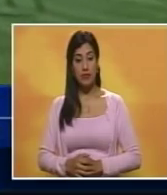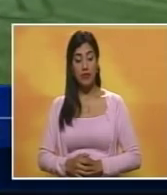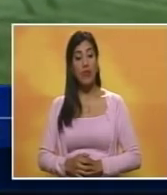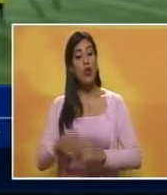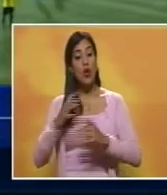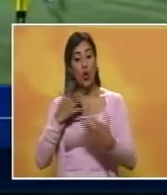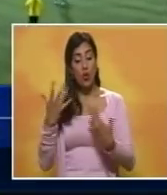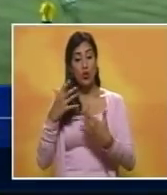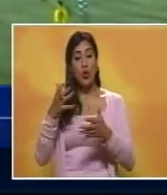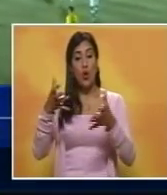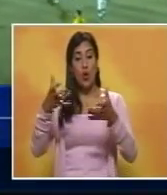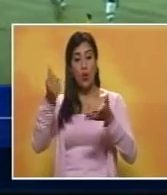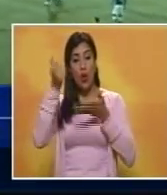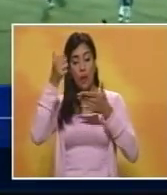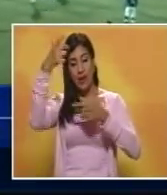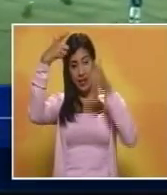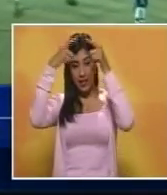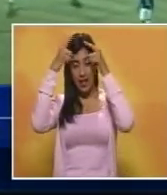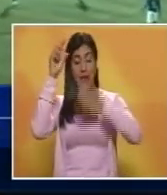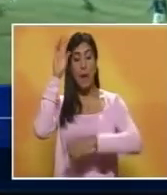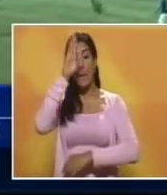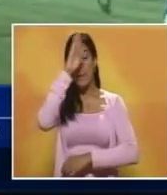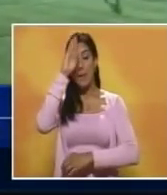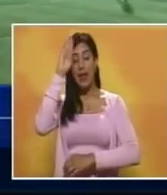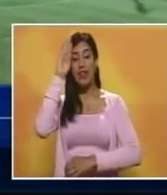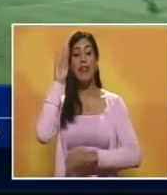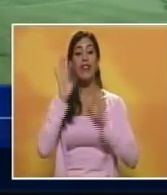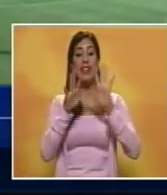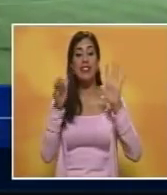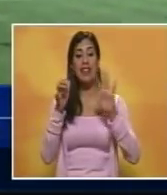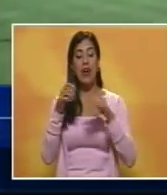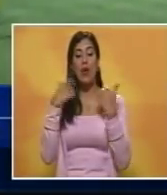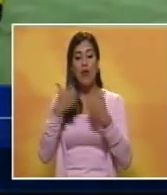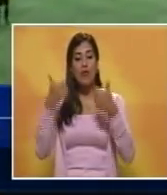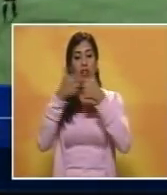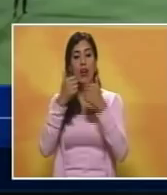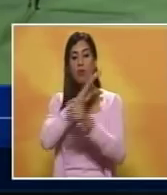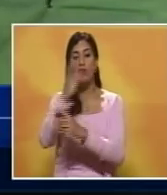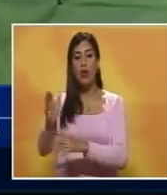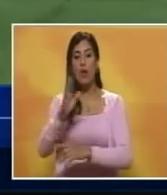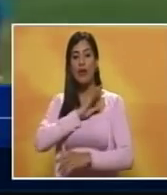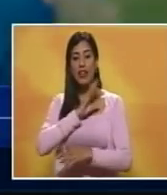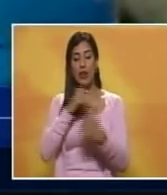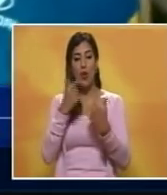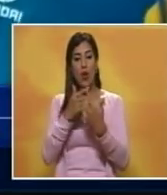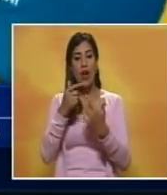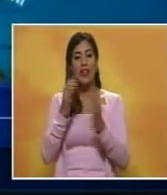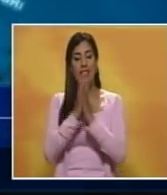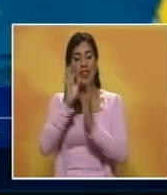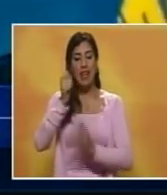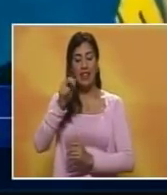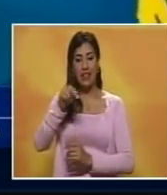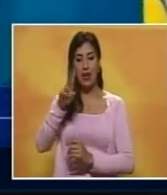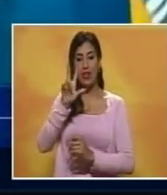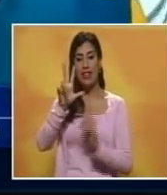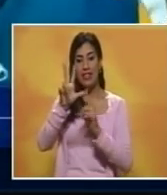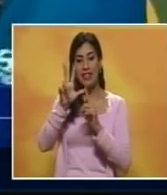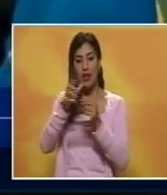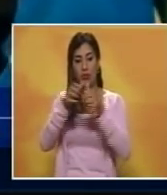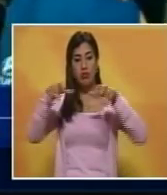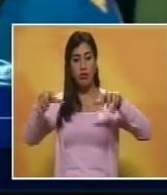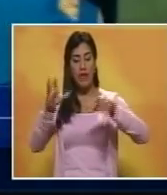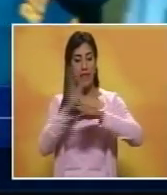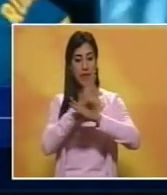En la Copa del Rey, el Atlético de Madrid picó adelante en su serie de 16avos de final tras derrotar a domicilio al Sant Andreu catalán de tercera división por la